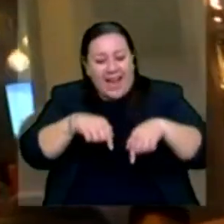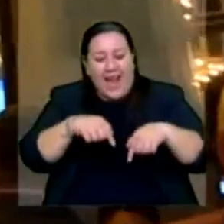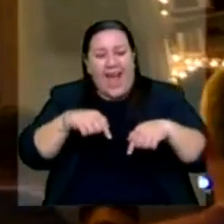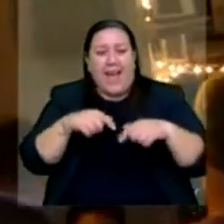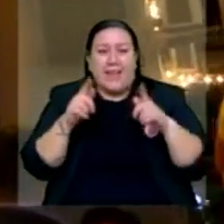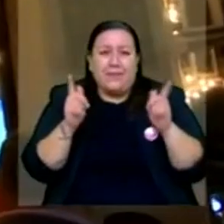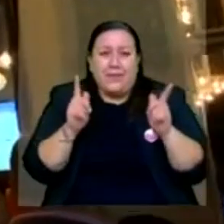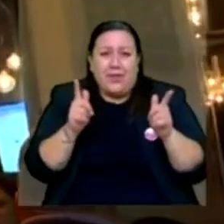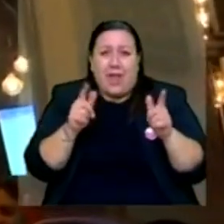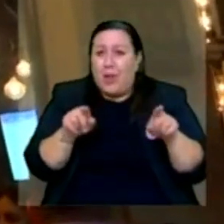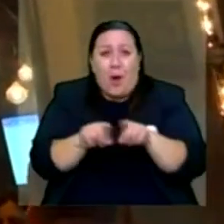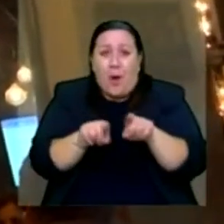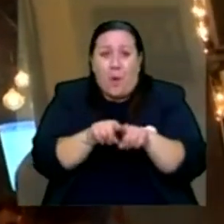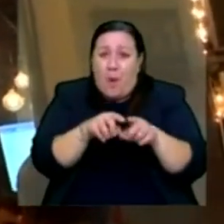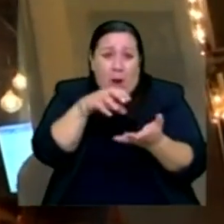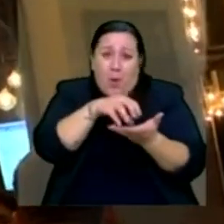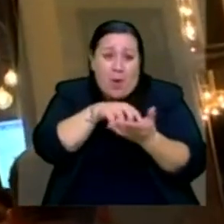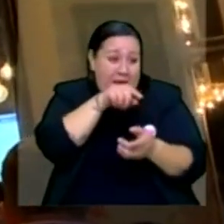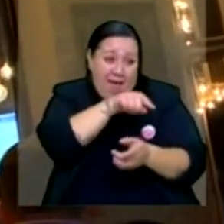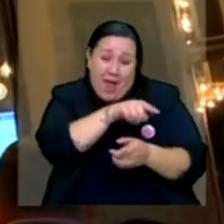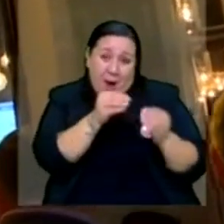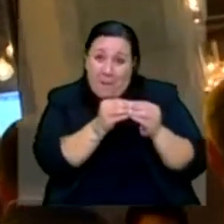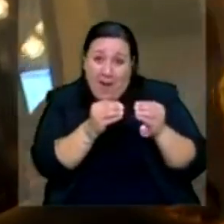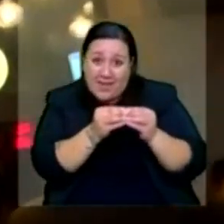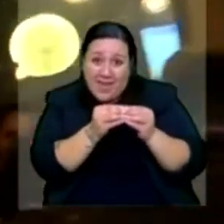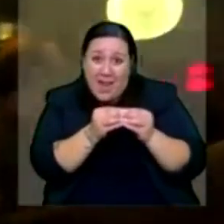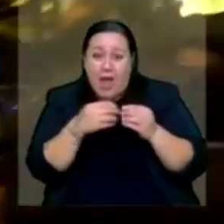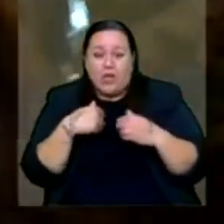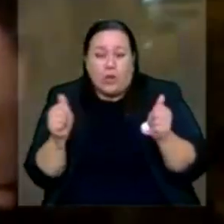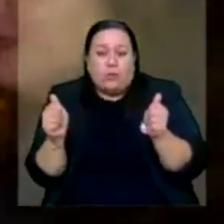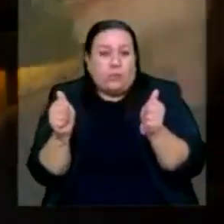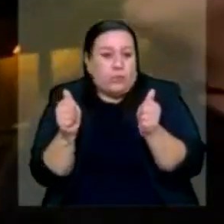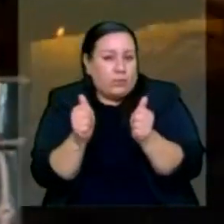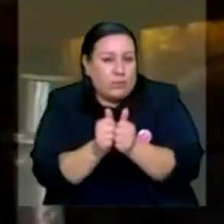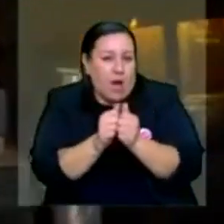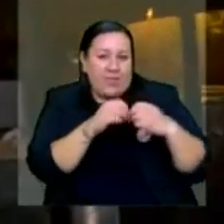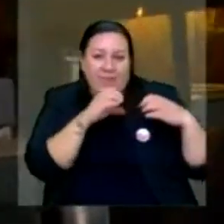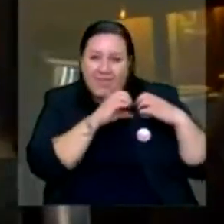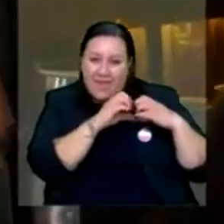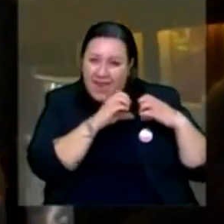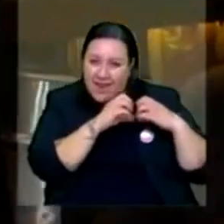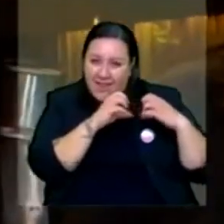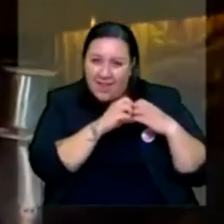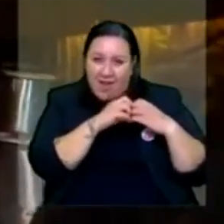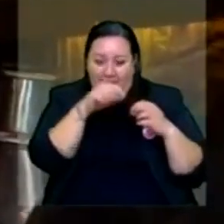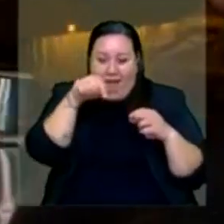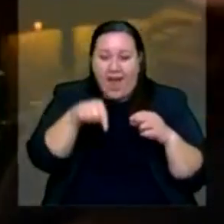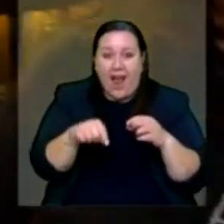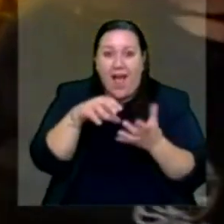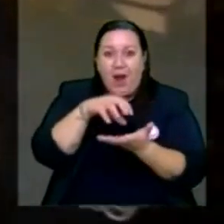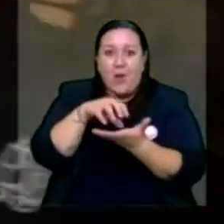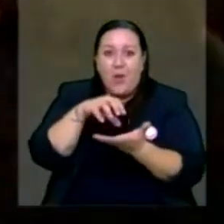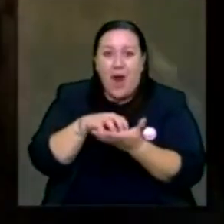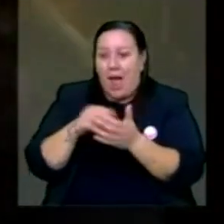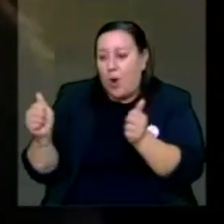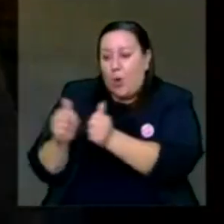están en el piso? Estoy súper feliz de estar acompañando acá en la Super Teletón en Cordon Beer. ¿Con quién estoy? Estoy con Julia. ¿Cómo